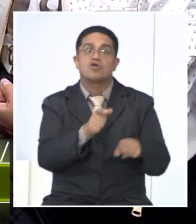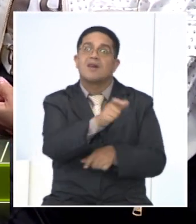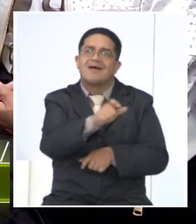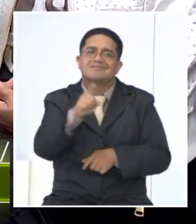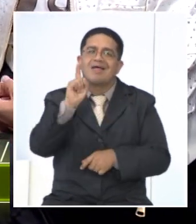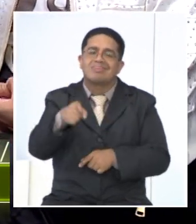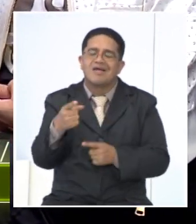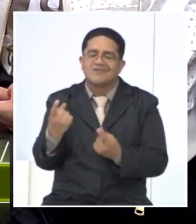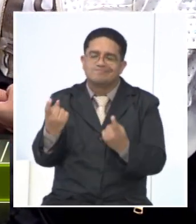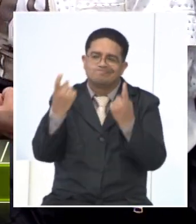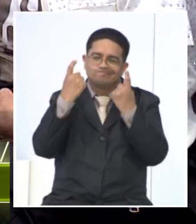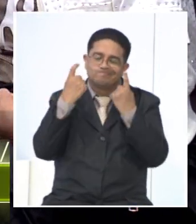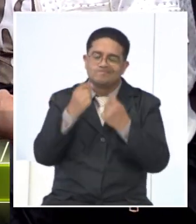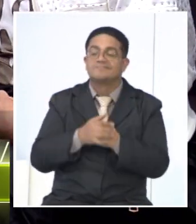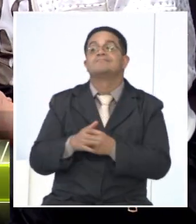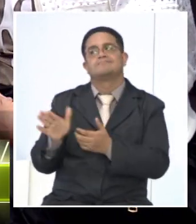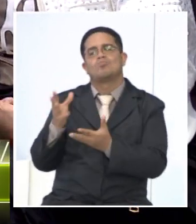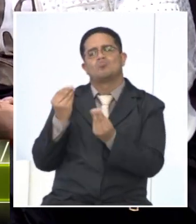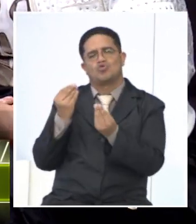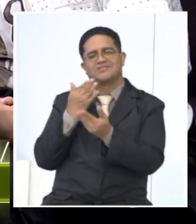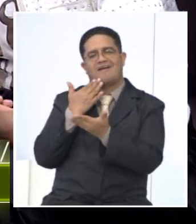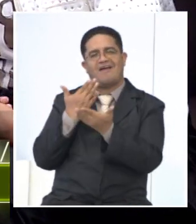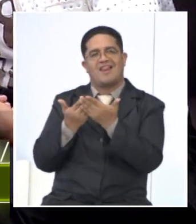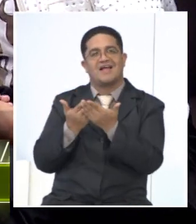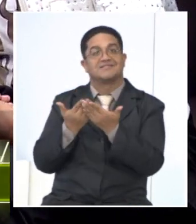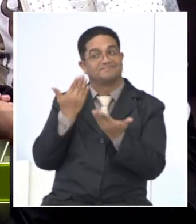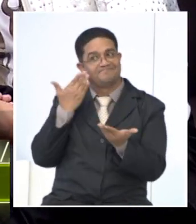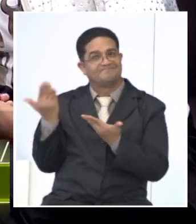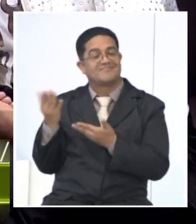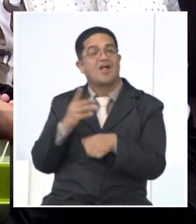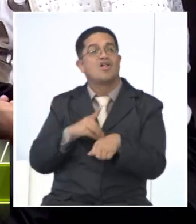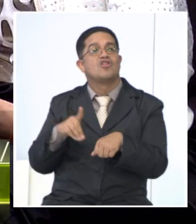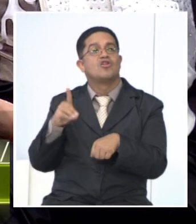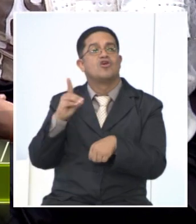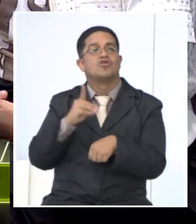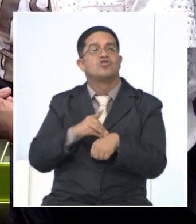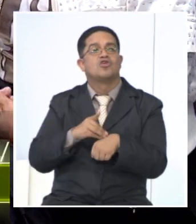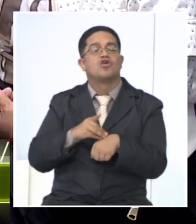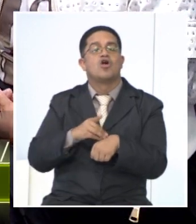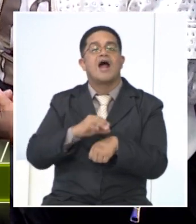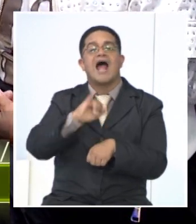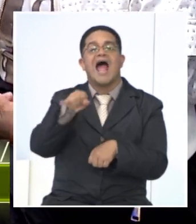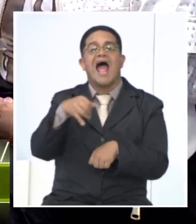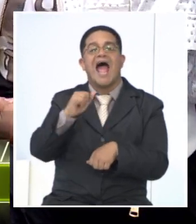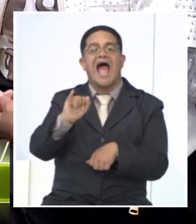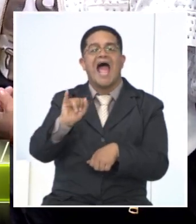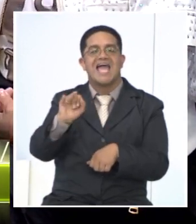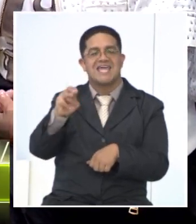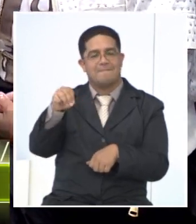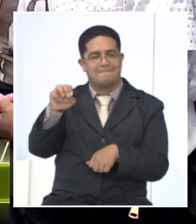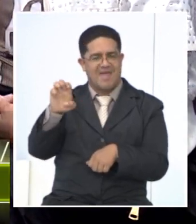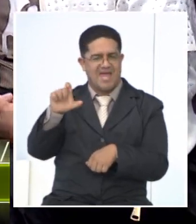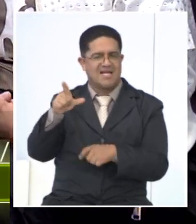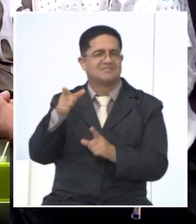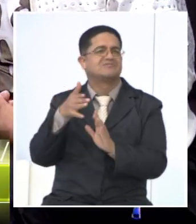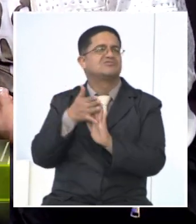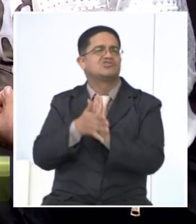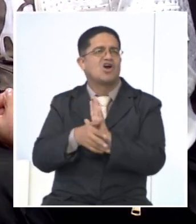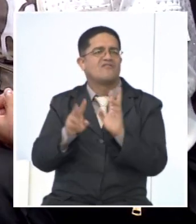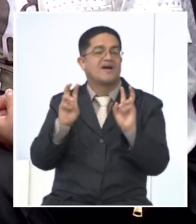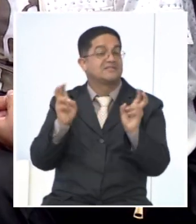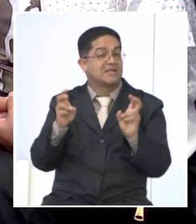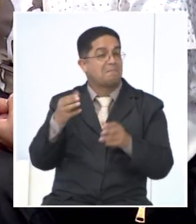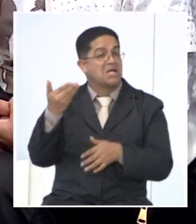educarse. Muchísimas gracias. Nosotros entonces conversábamos con la doctora Luz Jaime, médico sexólogo, en relación a este tema que es